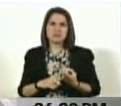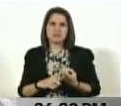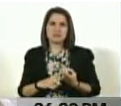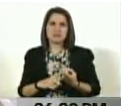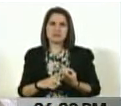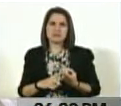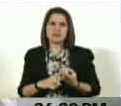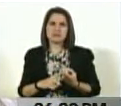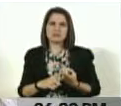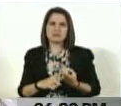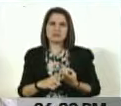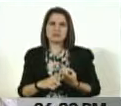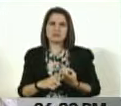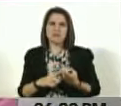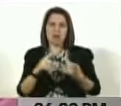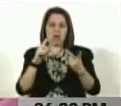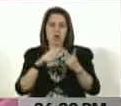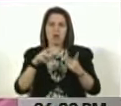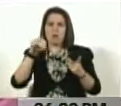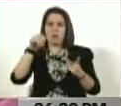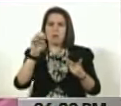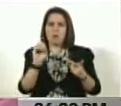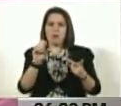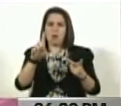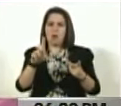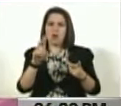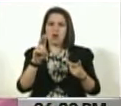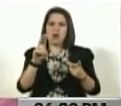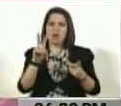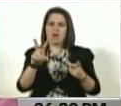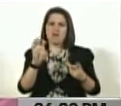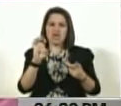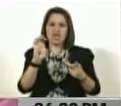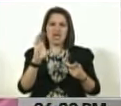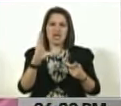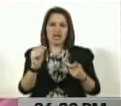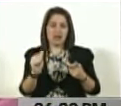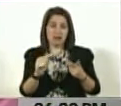La Molveca, que es de la familia Sindoni, una de las